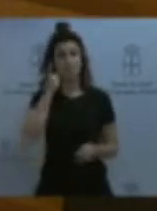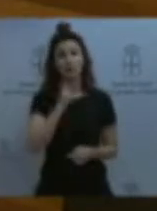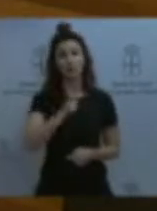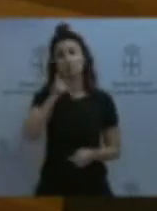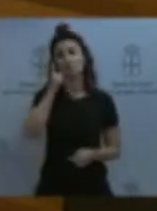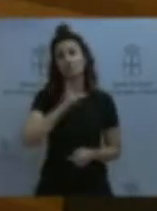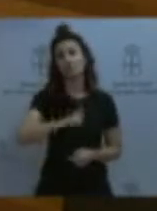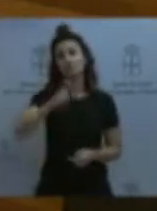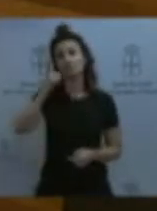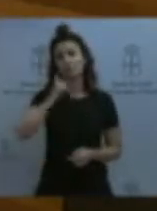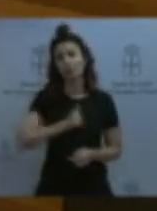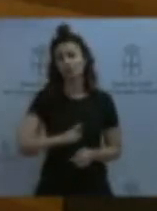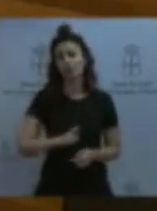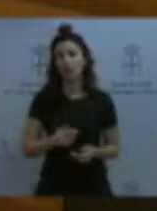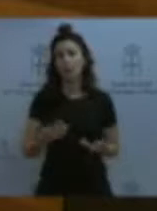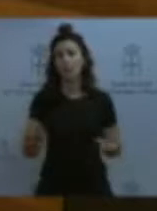contorsionismo, de